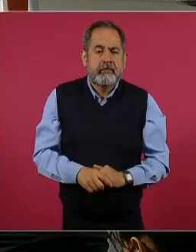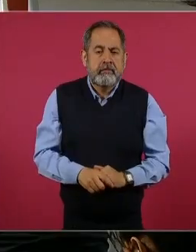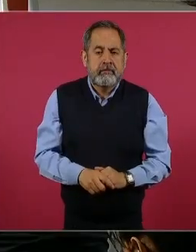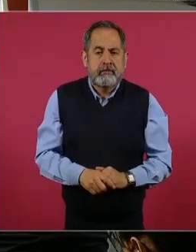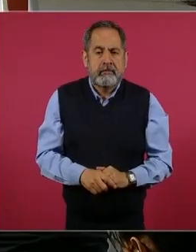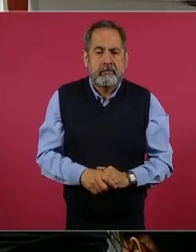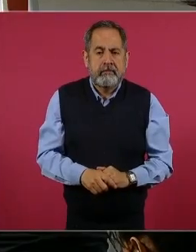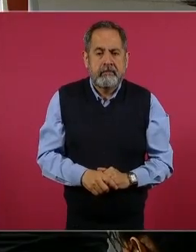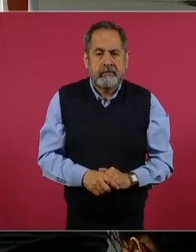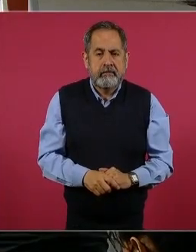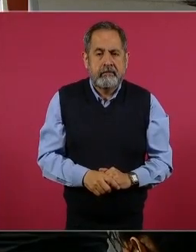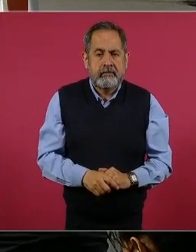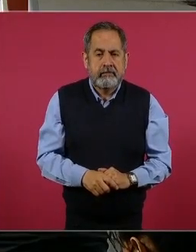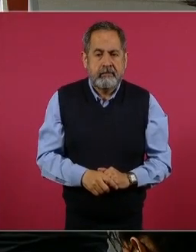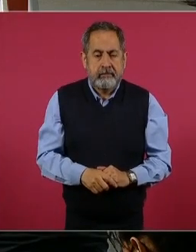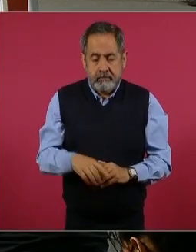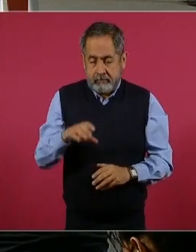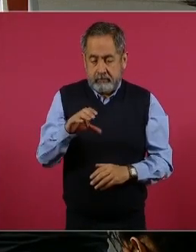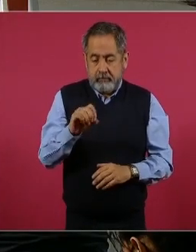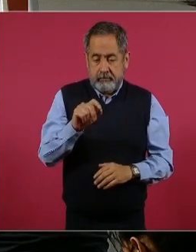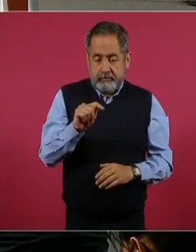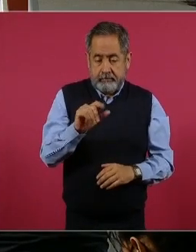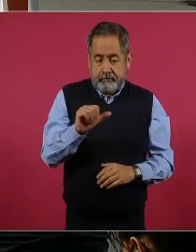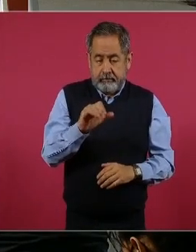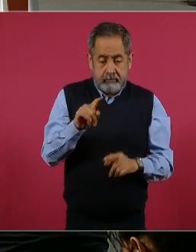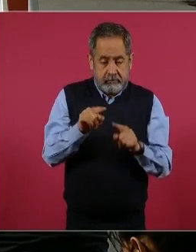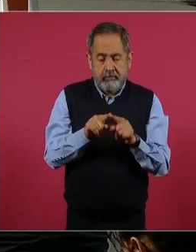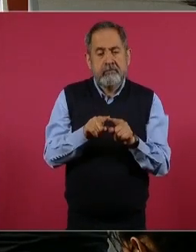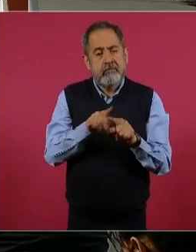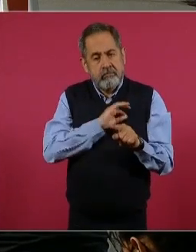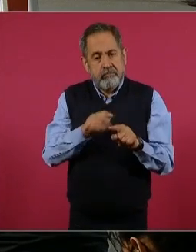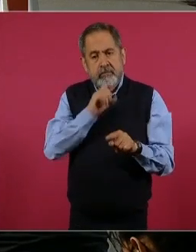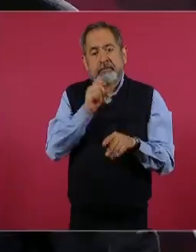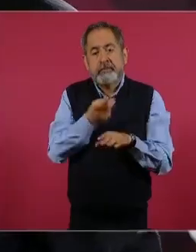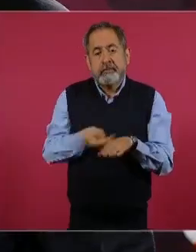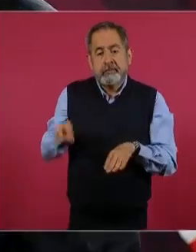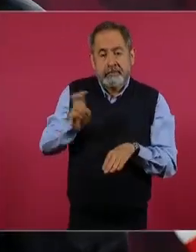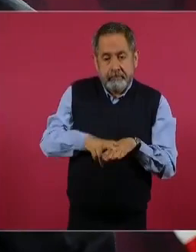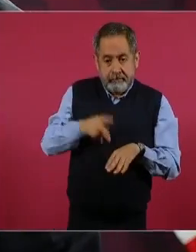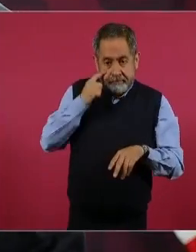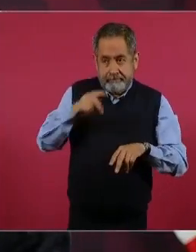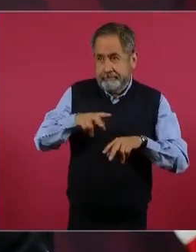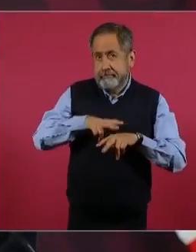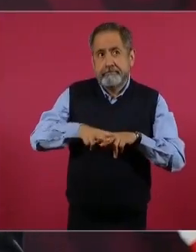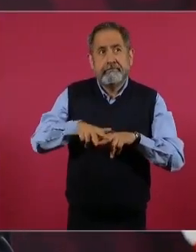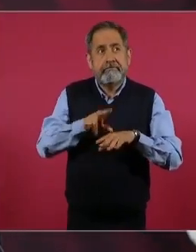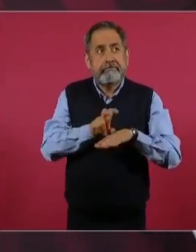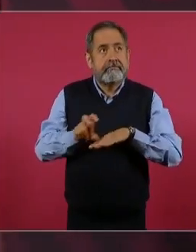No solo de Coatzacoalcos, se pueden subir en el tren